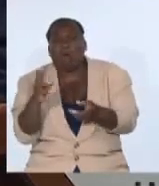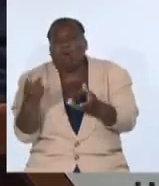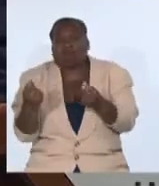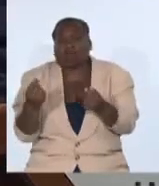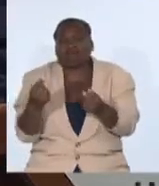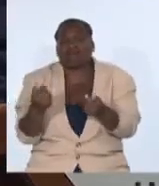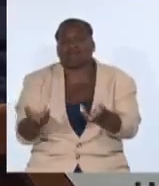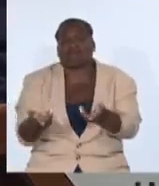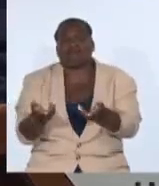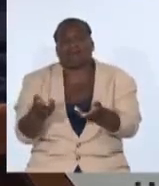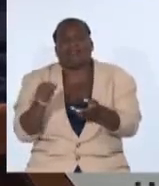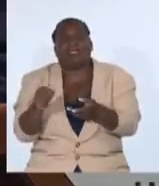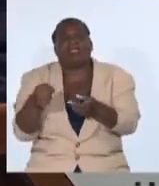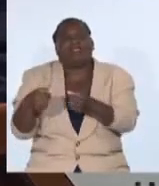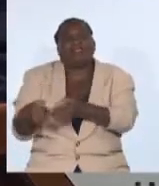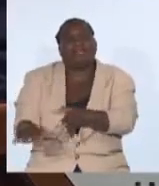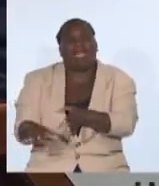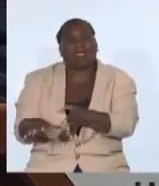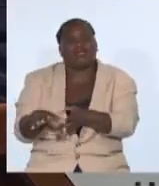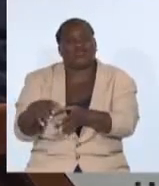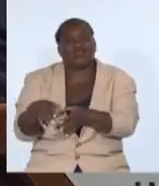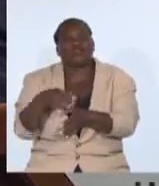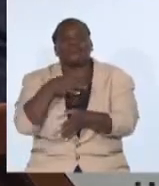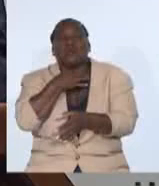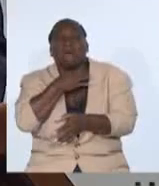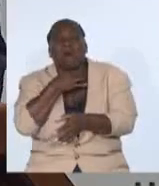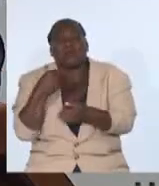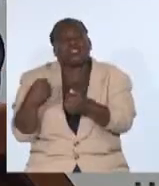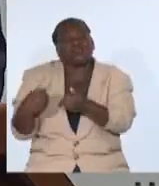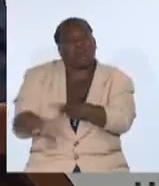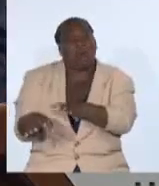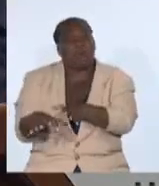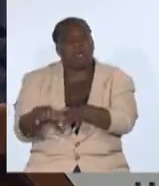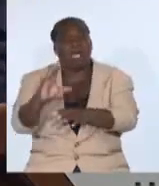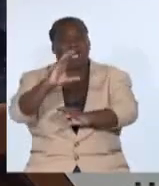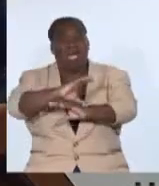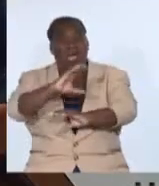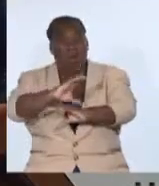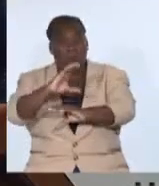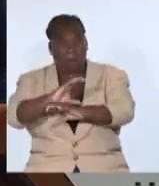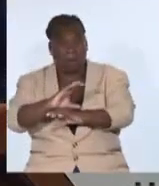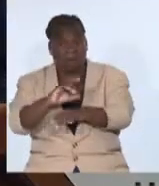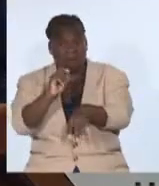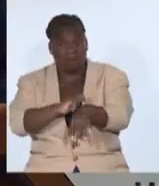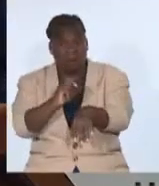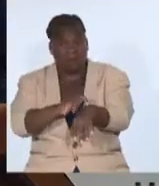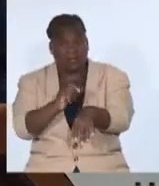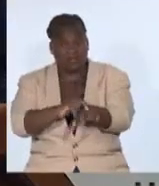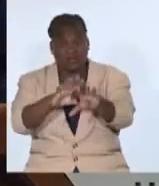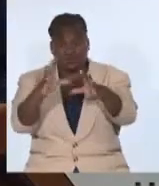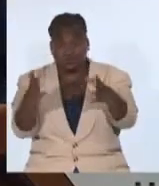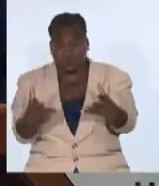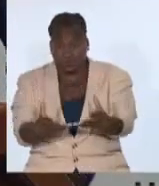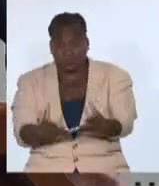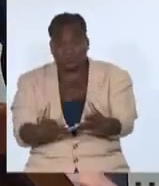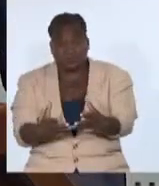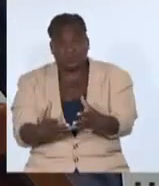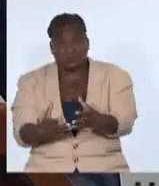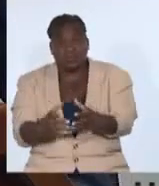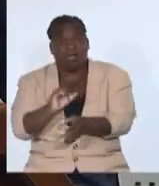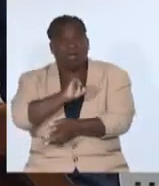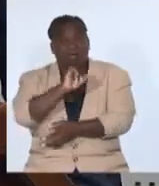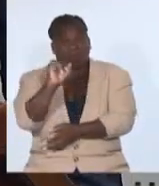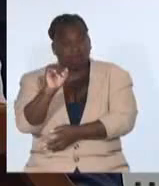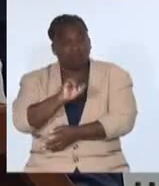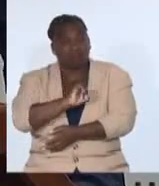dejándonos las obras esta Cumbre ocurre en momentos en que la humanidad ha alcanzado